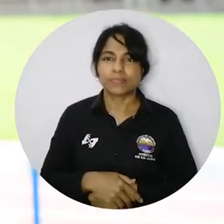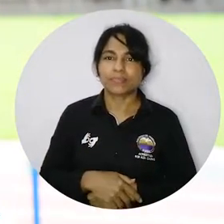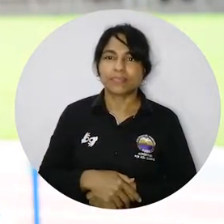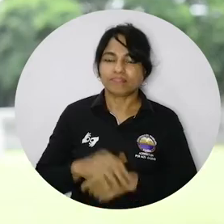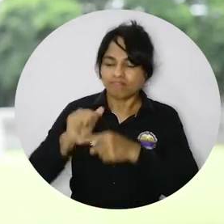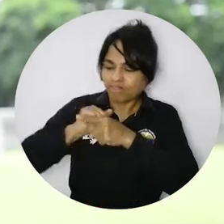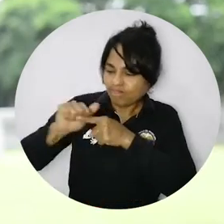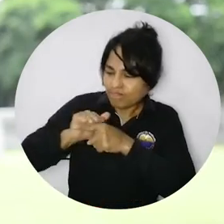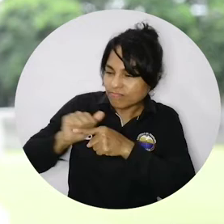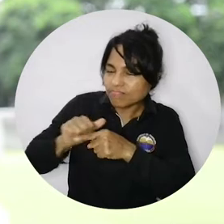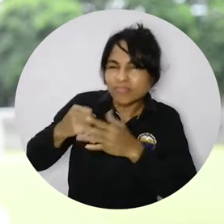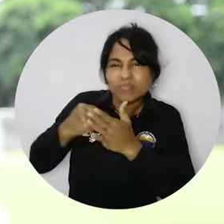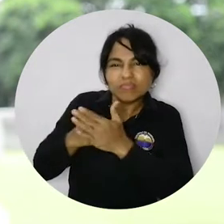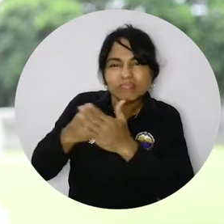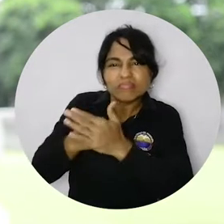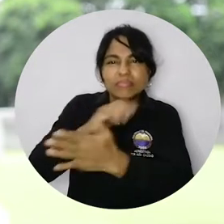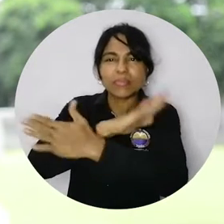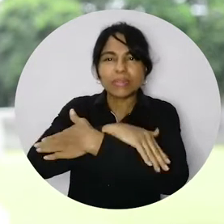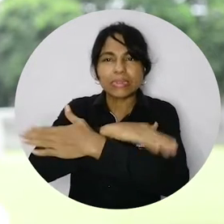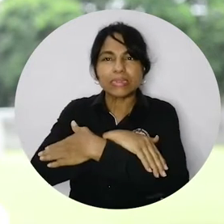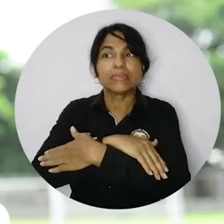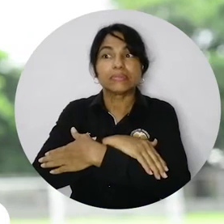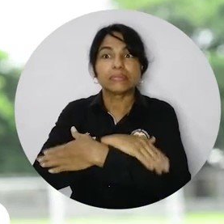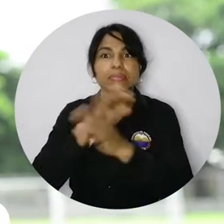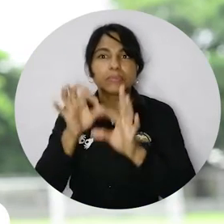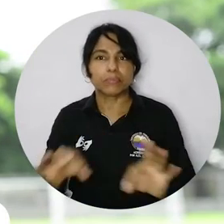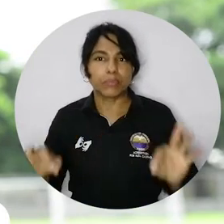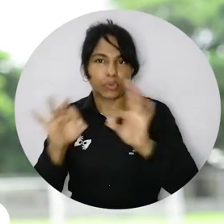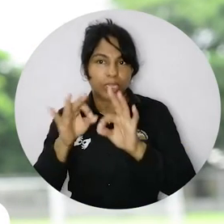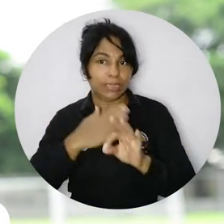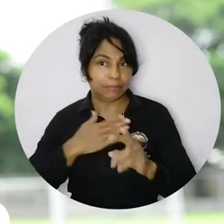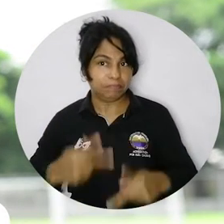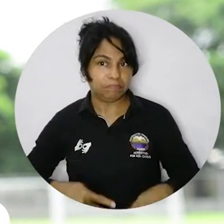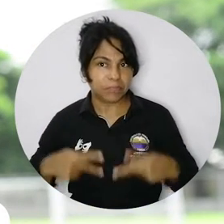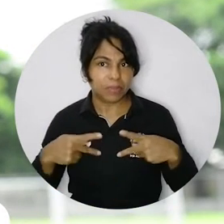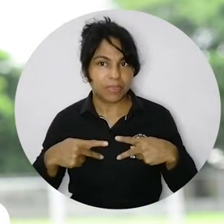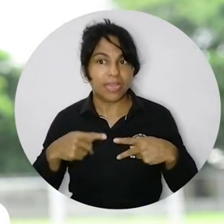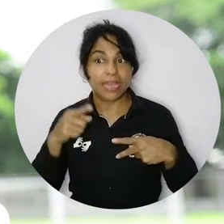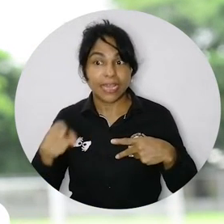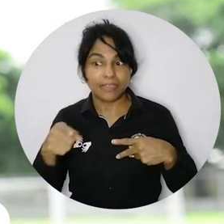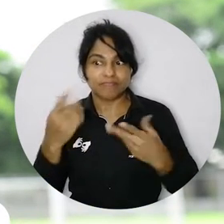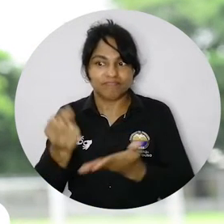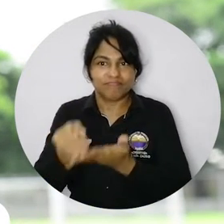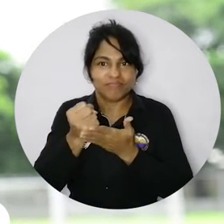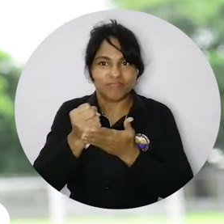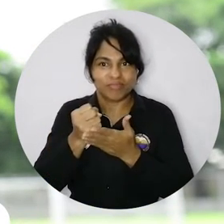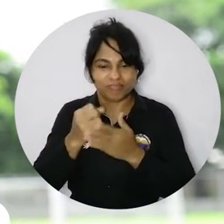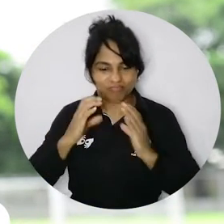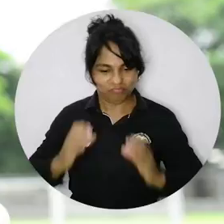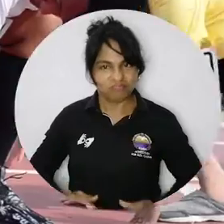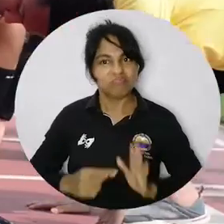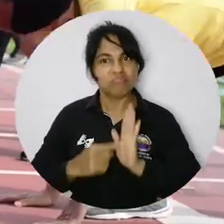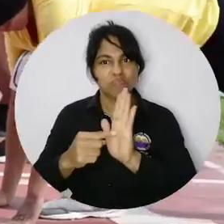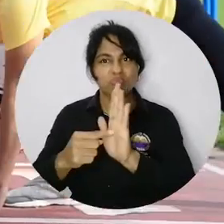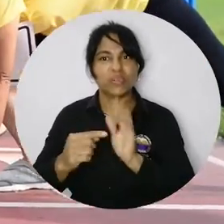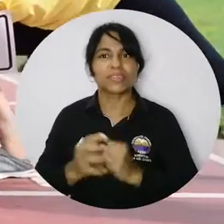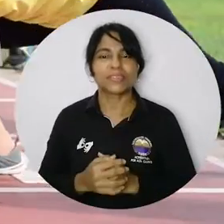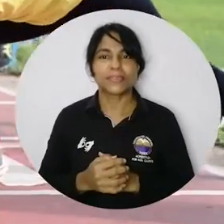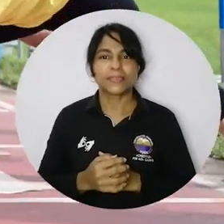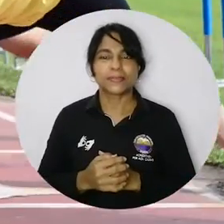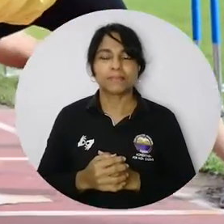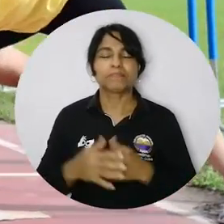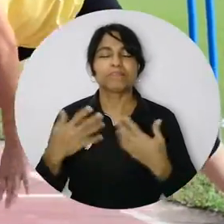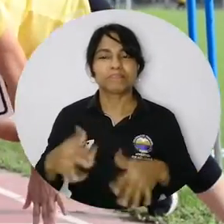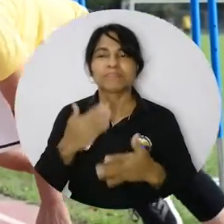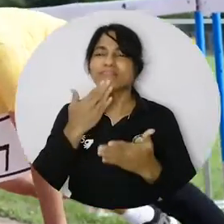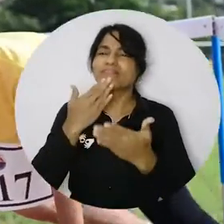con todos. El entrenamiento, disciplina y constancia ha jugado un papel muy importante en mi vida porque gracias a él me ha permitido ser la persona a quien